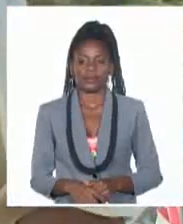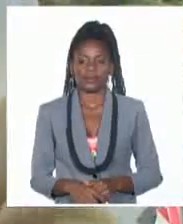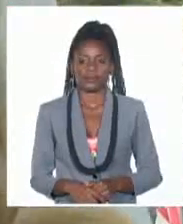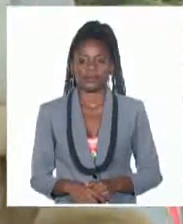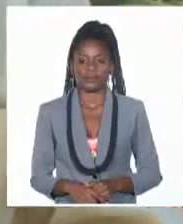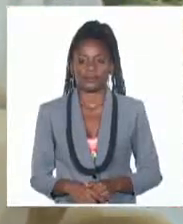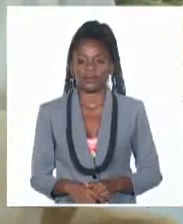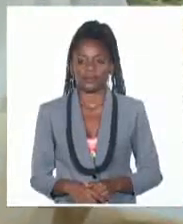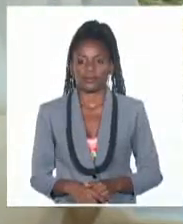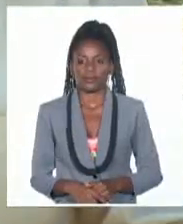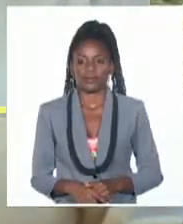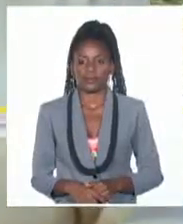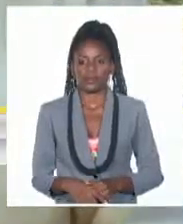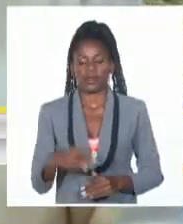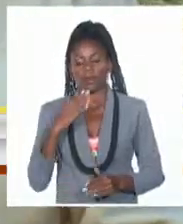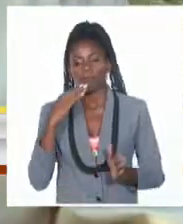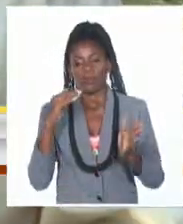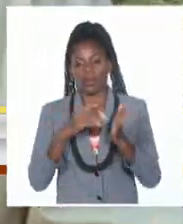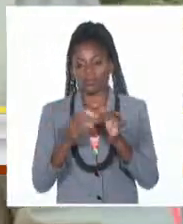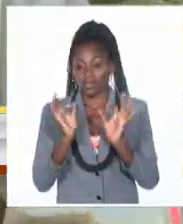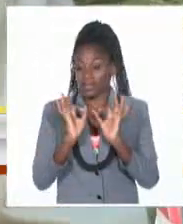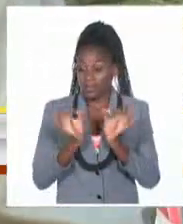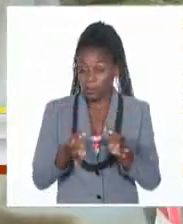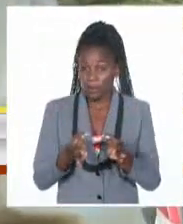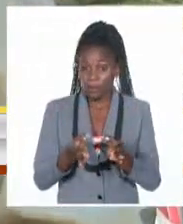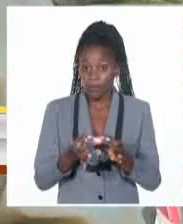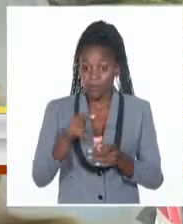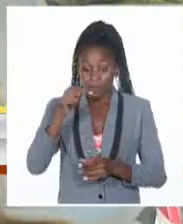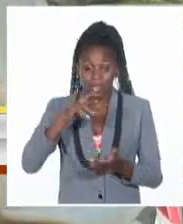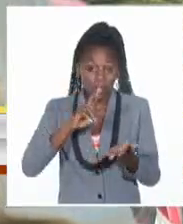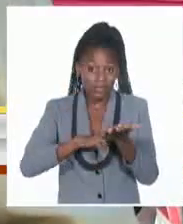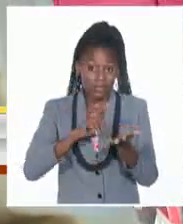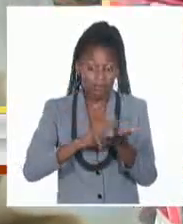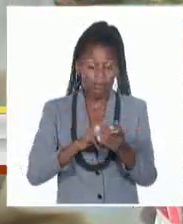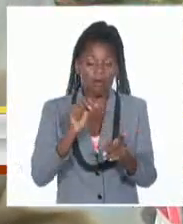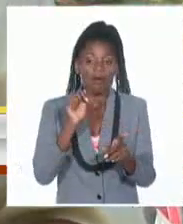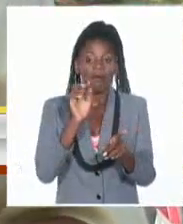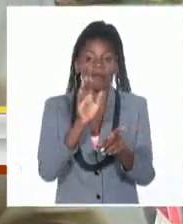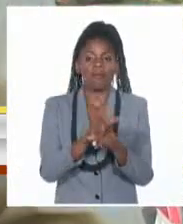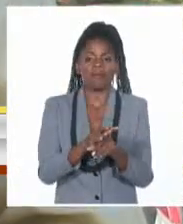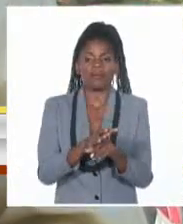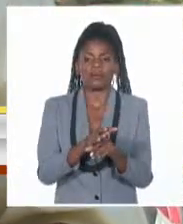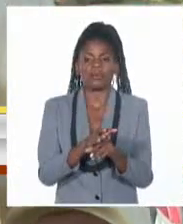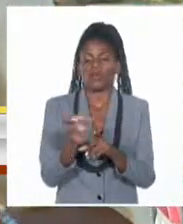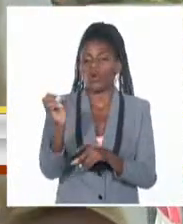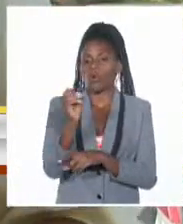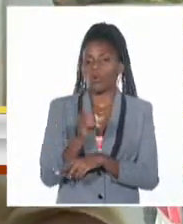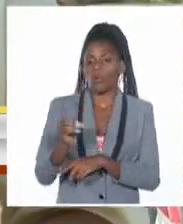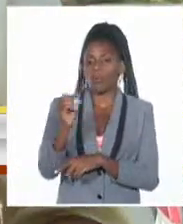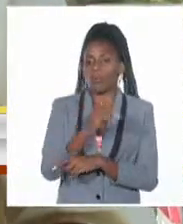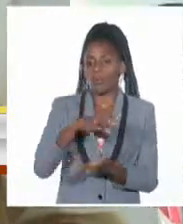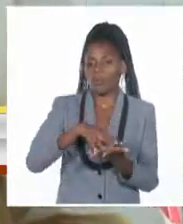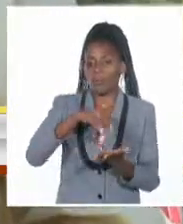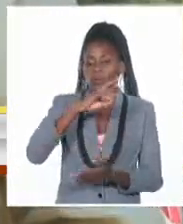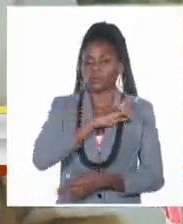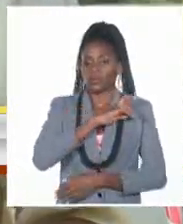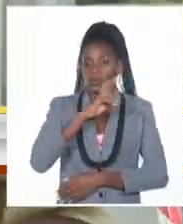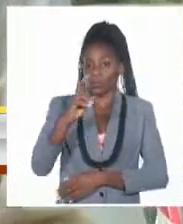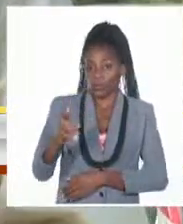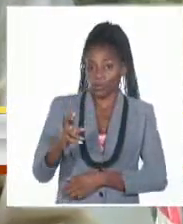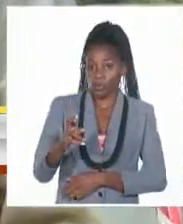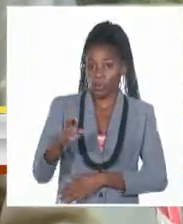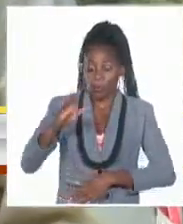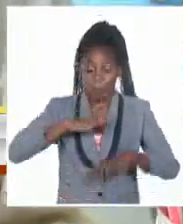Sí, buenas tardes, compañeros. Efectivamente, este martes comienza en los municipios Plaza de la Revolución